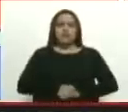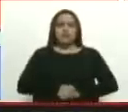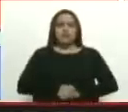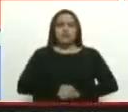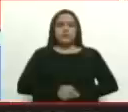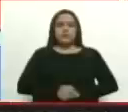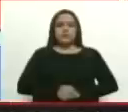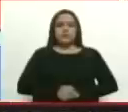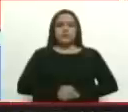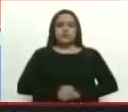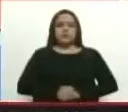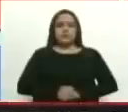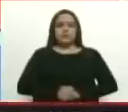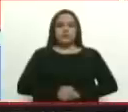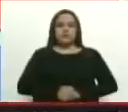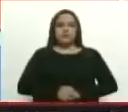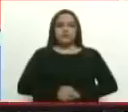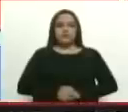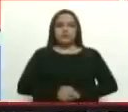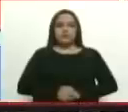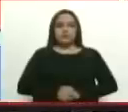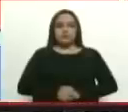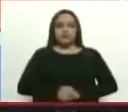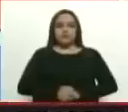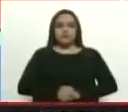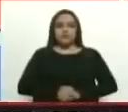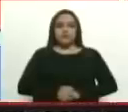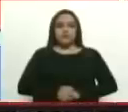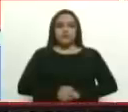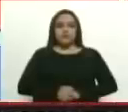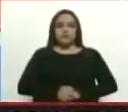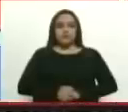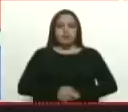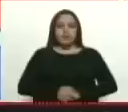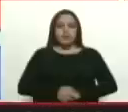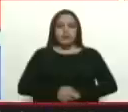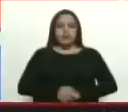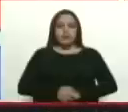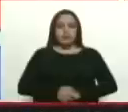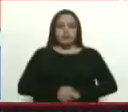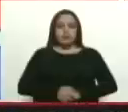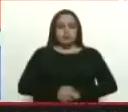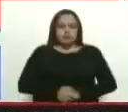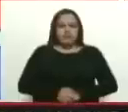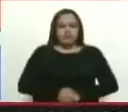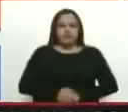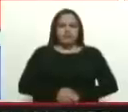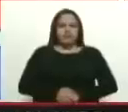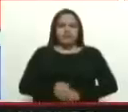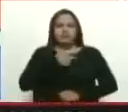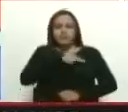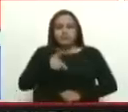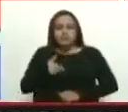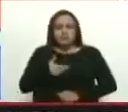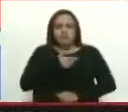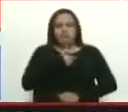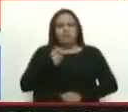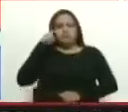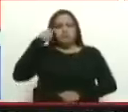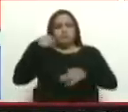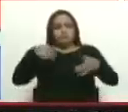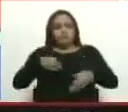García Carneiro nosotros lo recordamos como lo que siempre él quiso ser recordado, como un trabajador, como